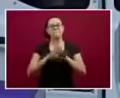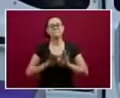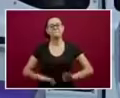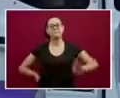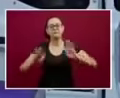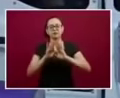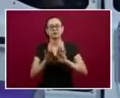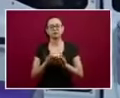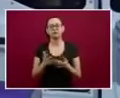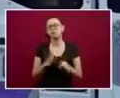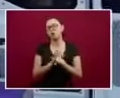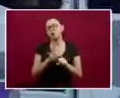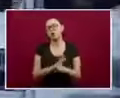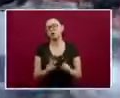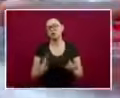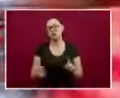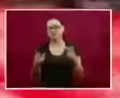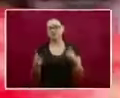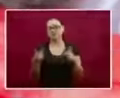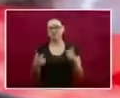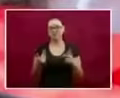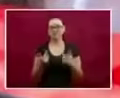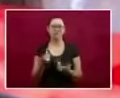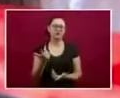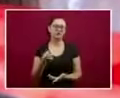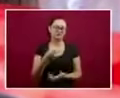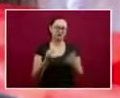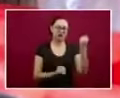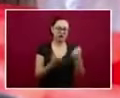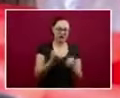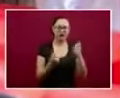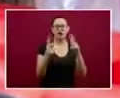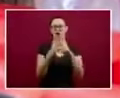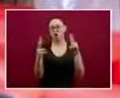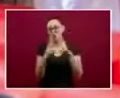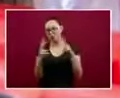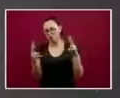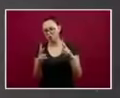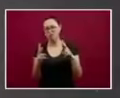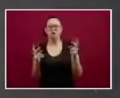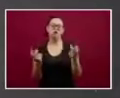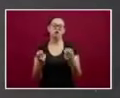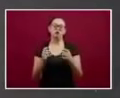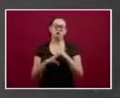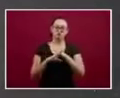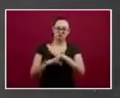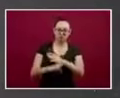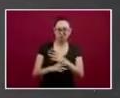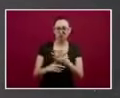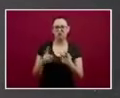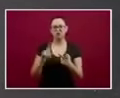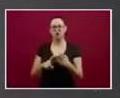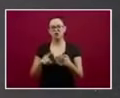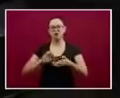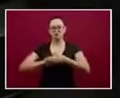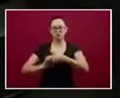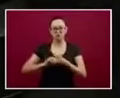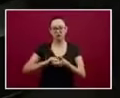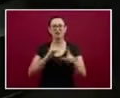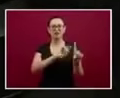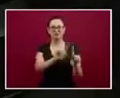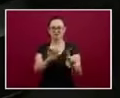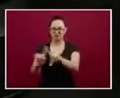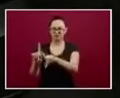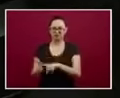casa. La primera amenaza me ofrecen rentar, que es una contraprestación, y hemos pagado más de